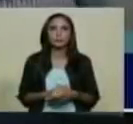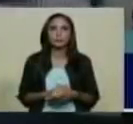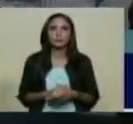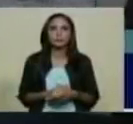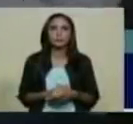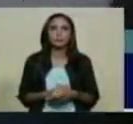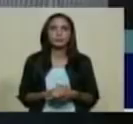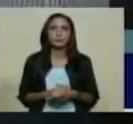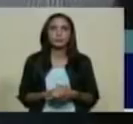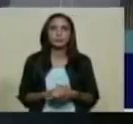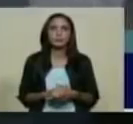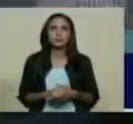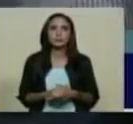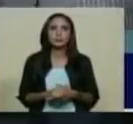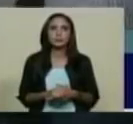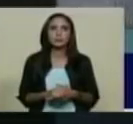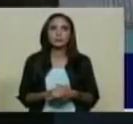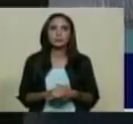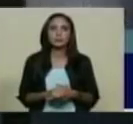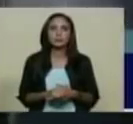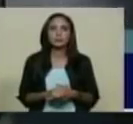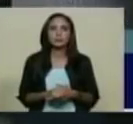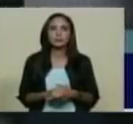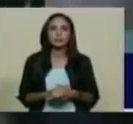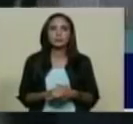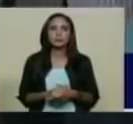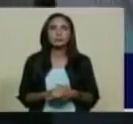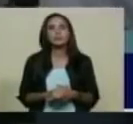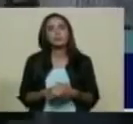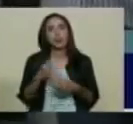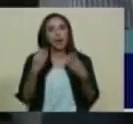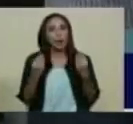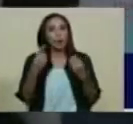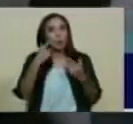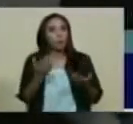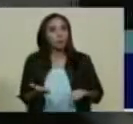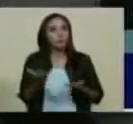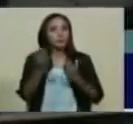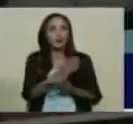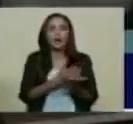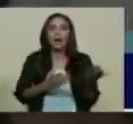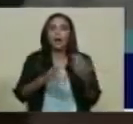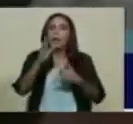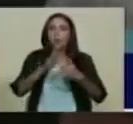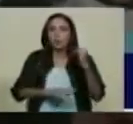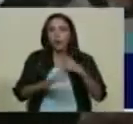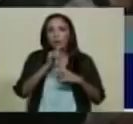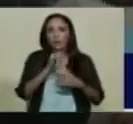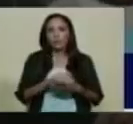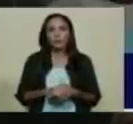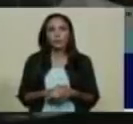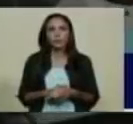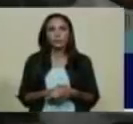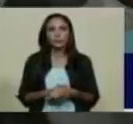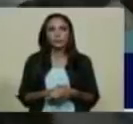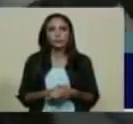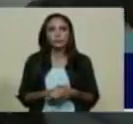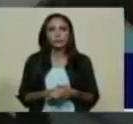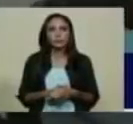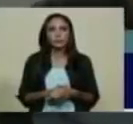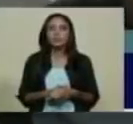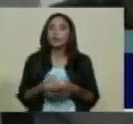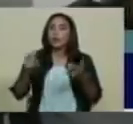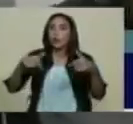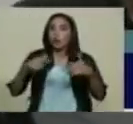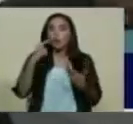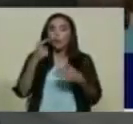Gobernador. Recuerda lo de la inscripción. Ah, bueno, presidente, una última cosa. Hoy queremos aprovechar que el gobernador